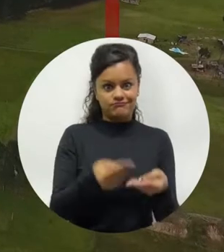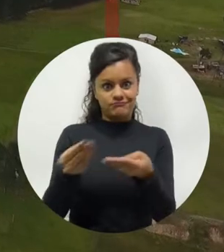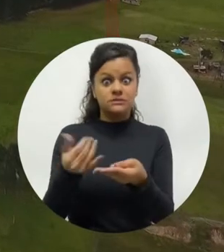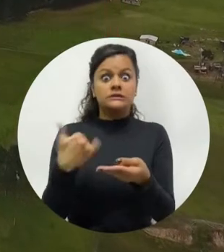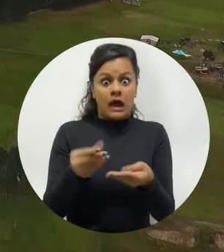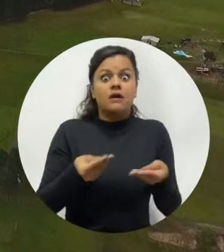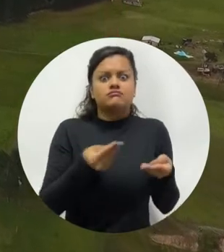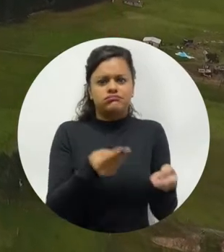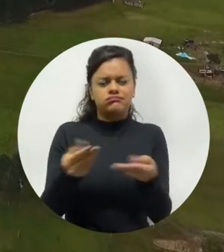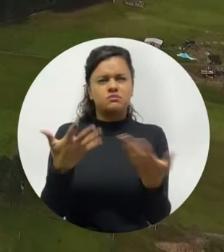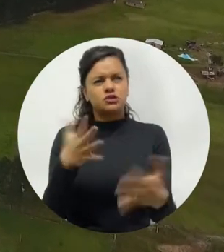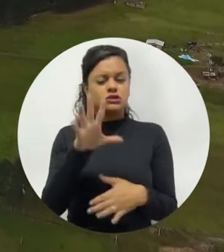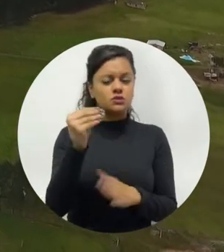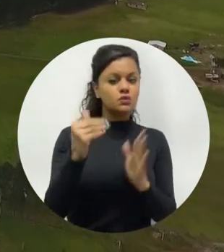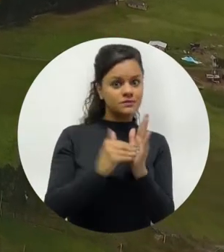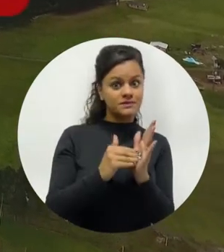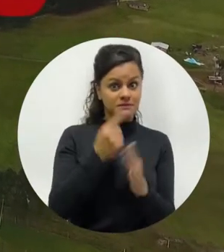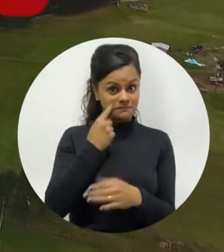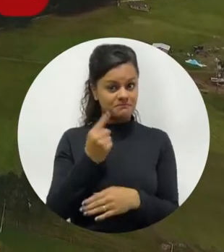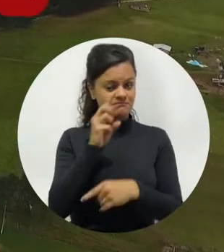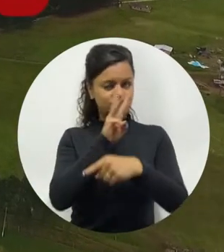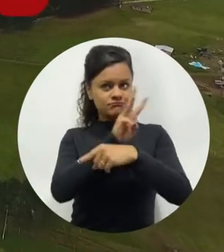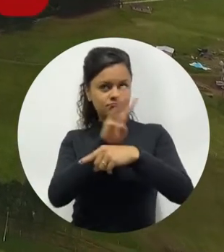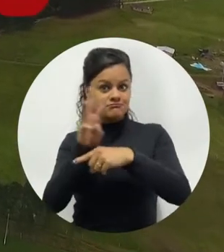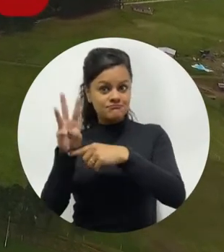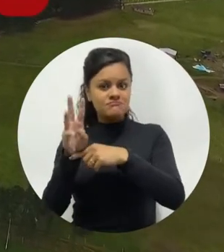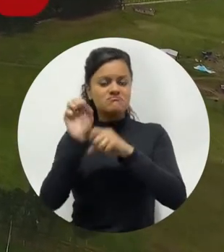de propiedad. Infórmese en